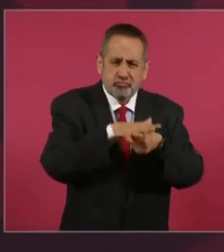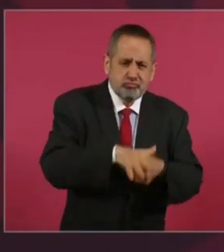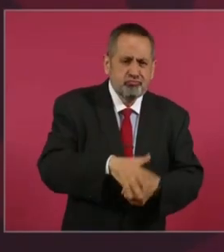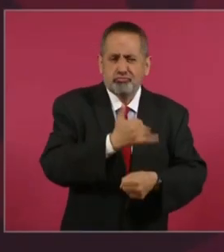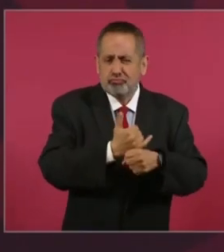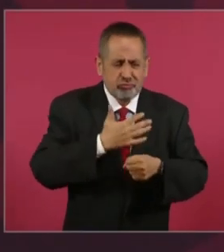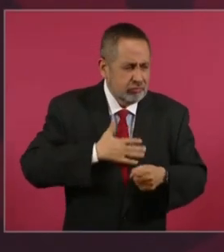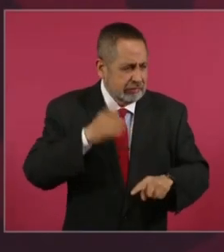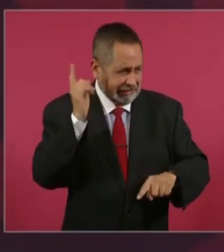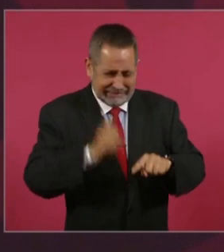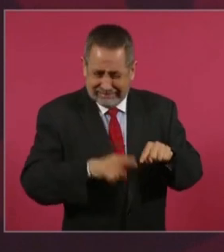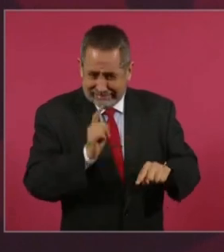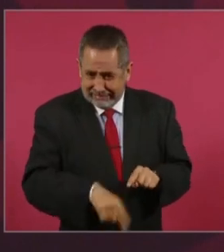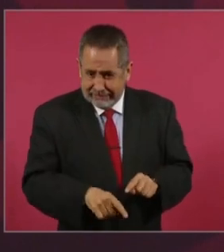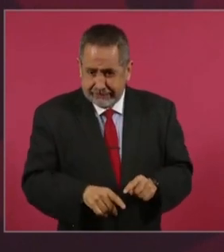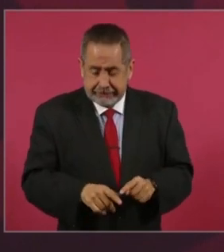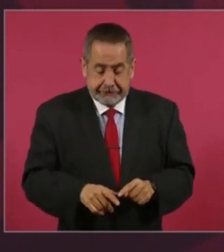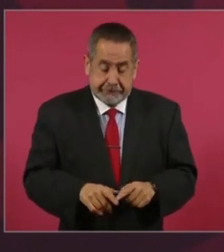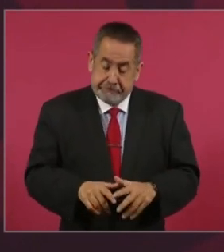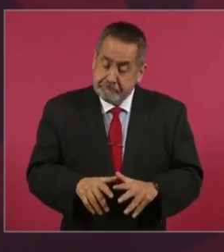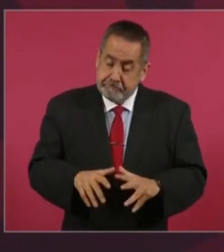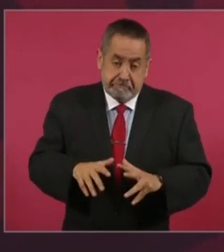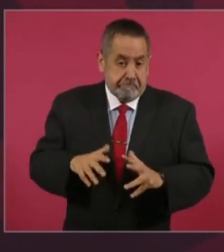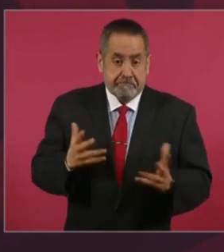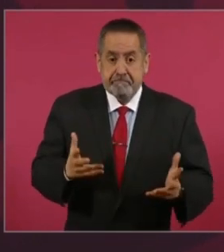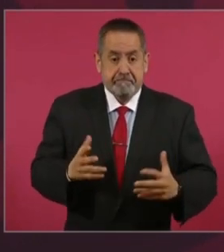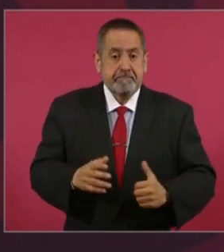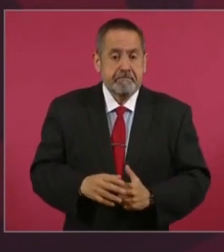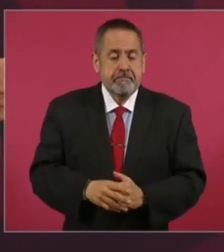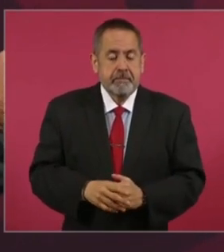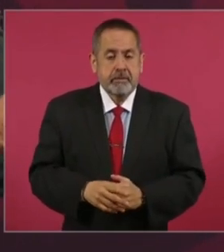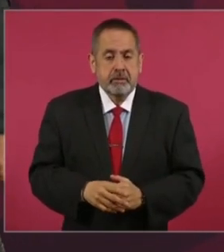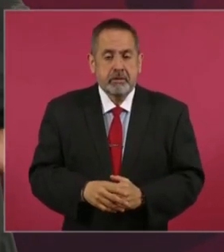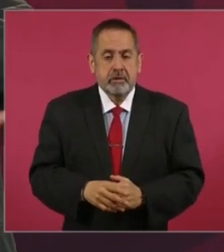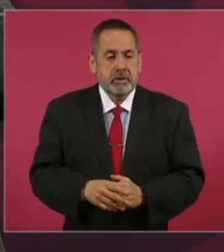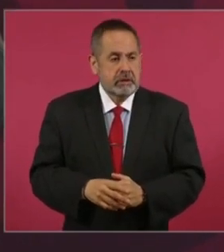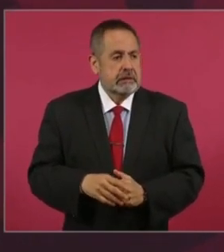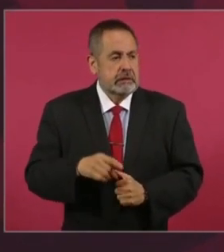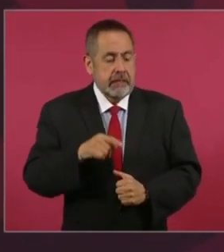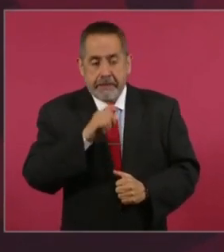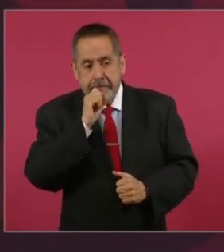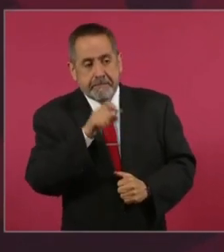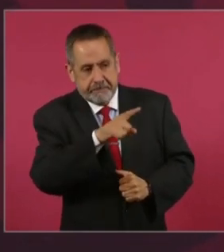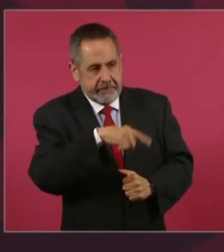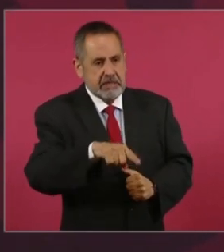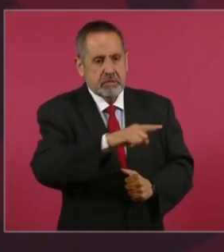de injusticias, pues ni modo que se uno apoyar